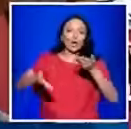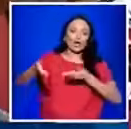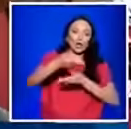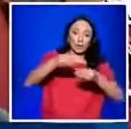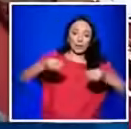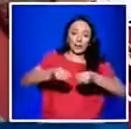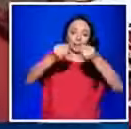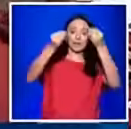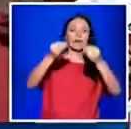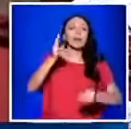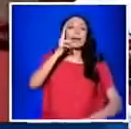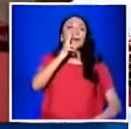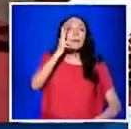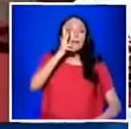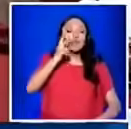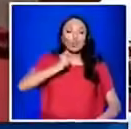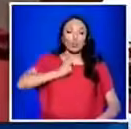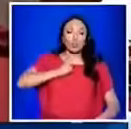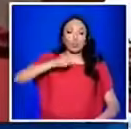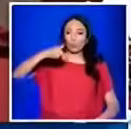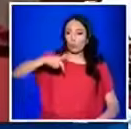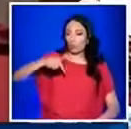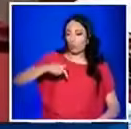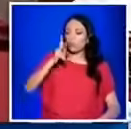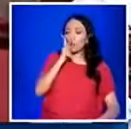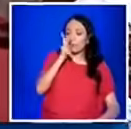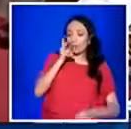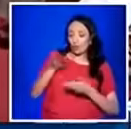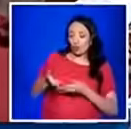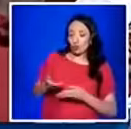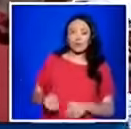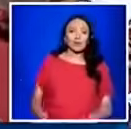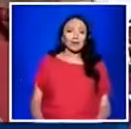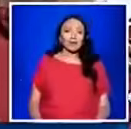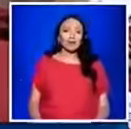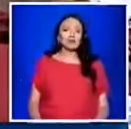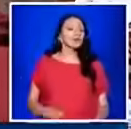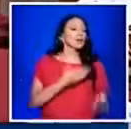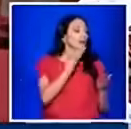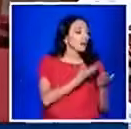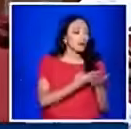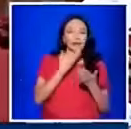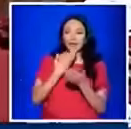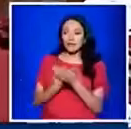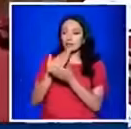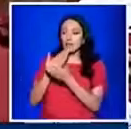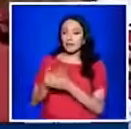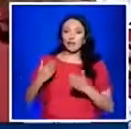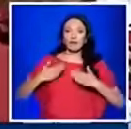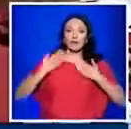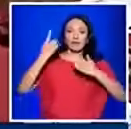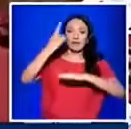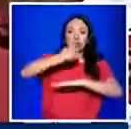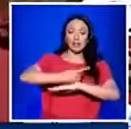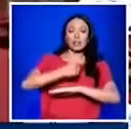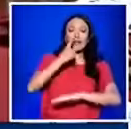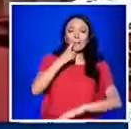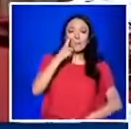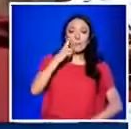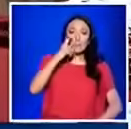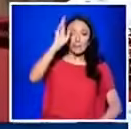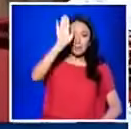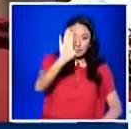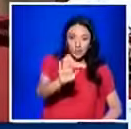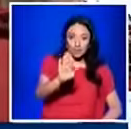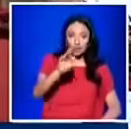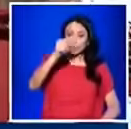buen vino. Esto es vino de la casa y parte de la casa también. La unión. Muchísimas gracias, Joselito. Como un feliz día para todos los papitos